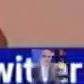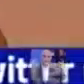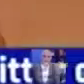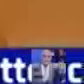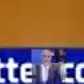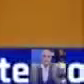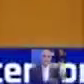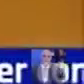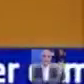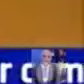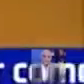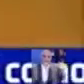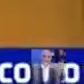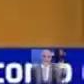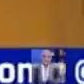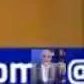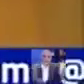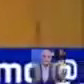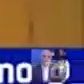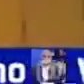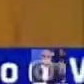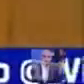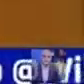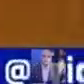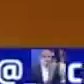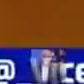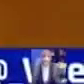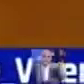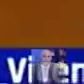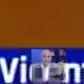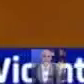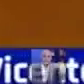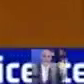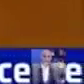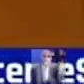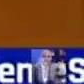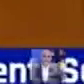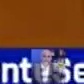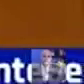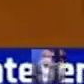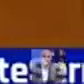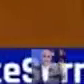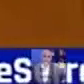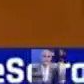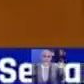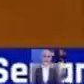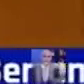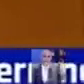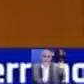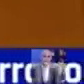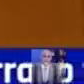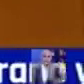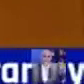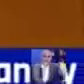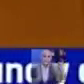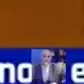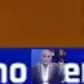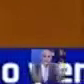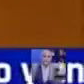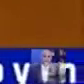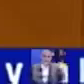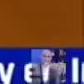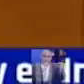lo apapachaba. Es amigo de ese matrimonio, del matrimonio Calderón-Zavala, amigo